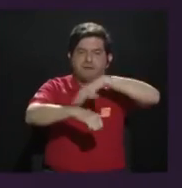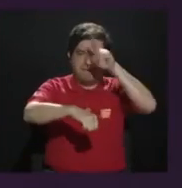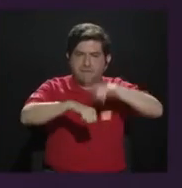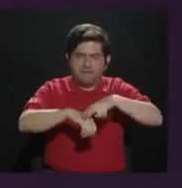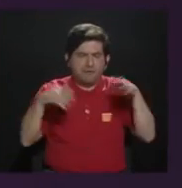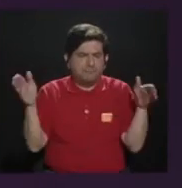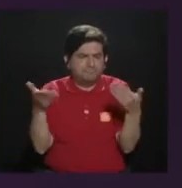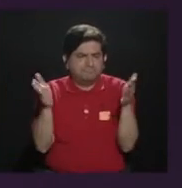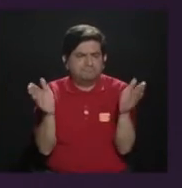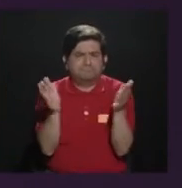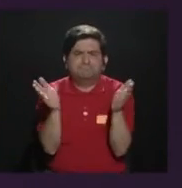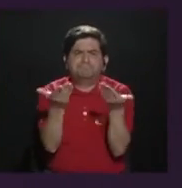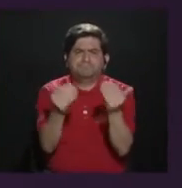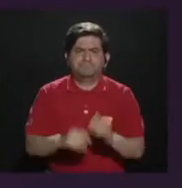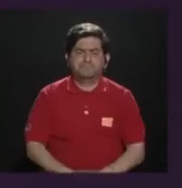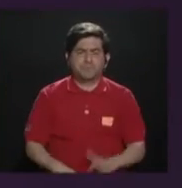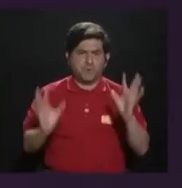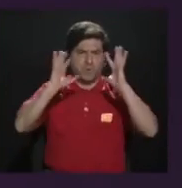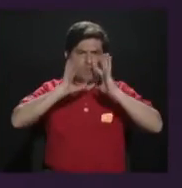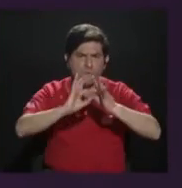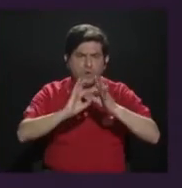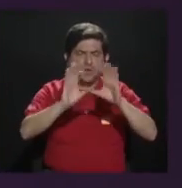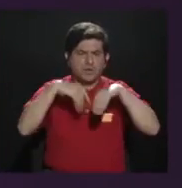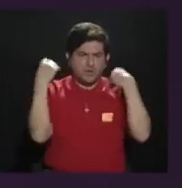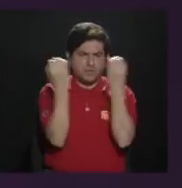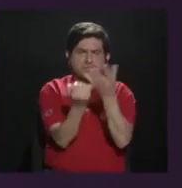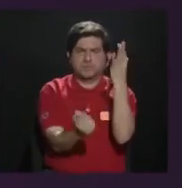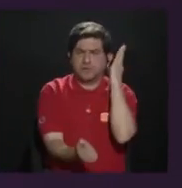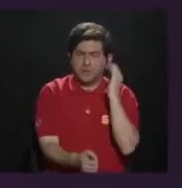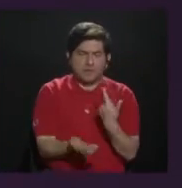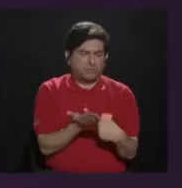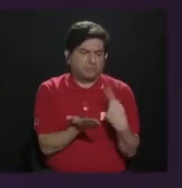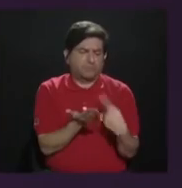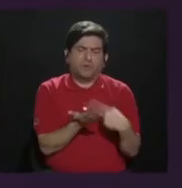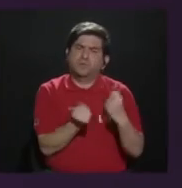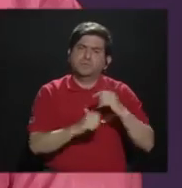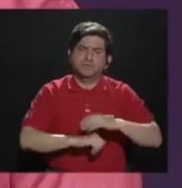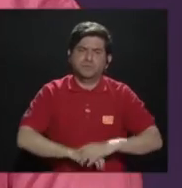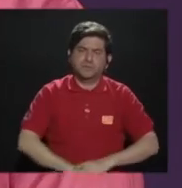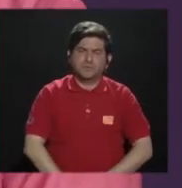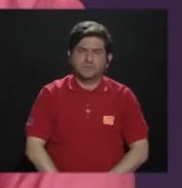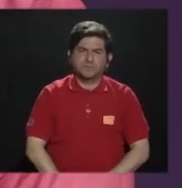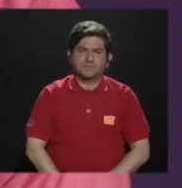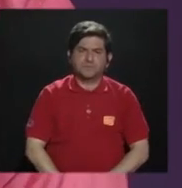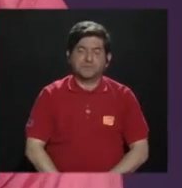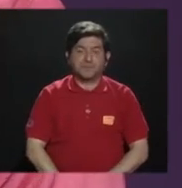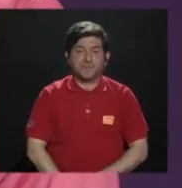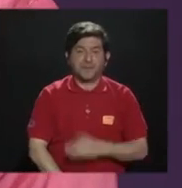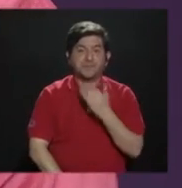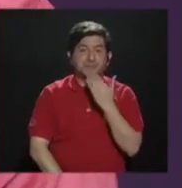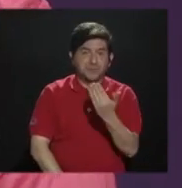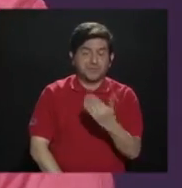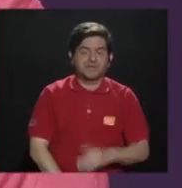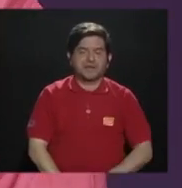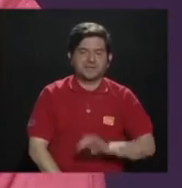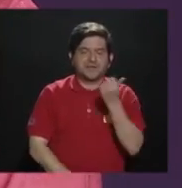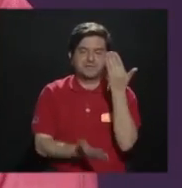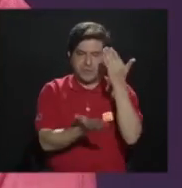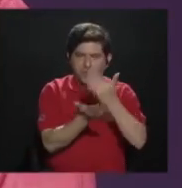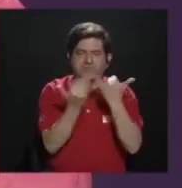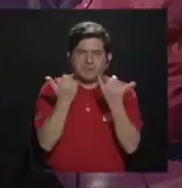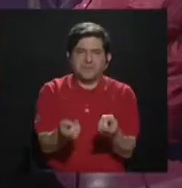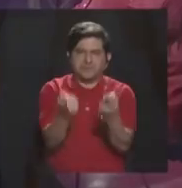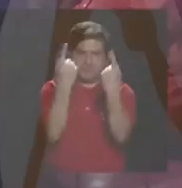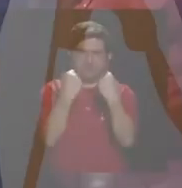de manera conjunta con las organizaciones de mujeres estos debates. Claro, claro. Muchísimas gracias. Tenemos que ir a otro corte y